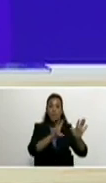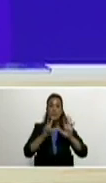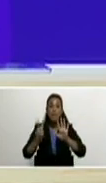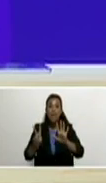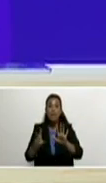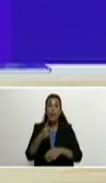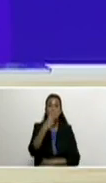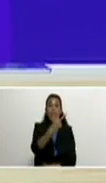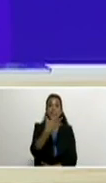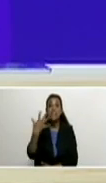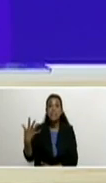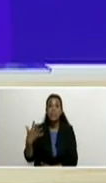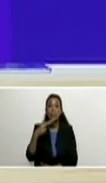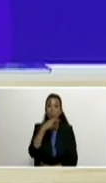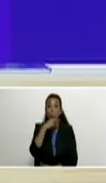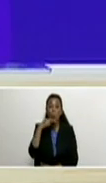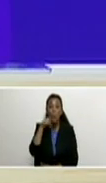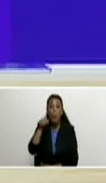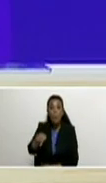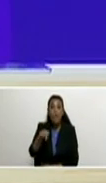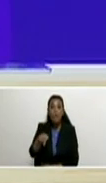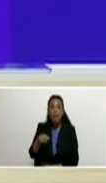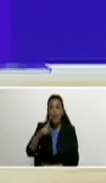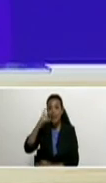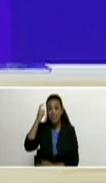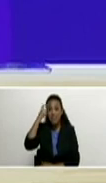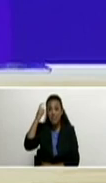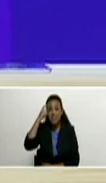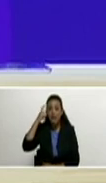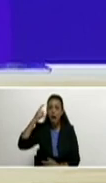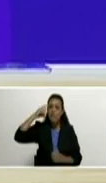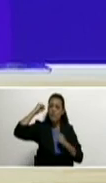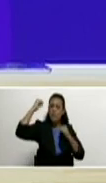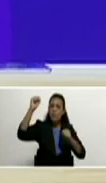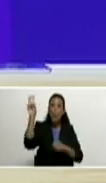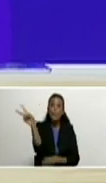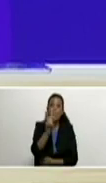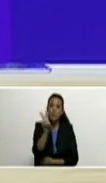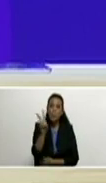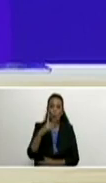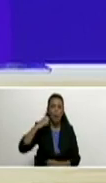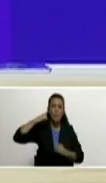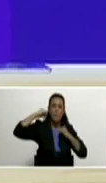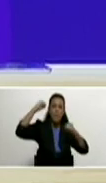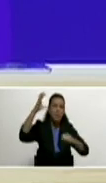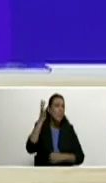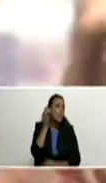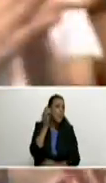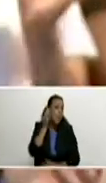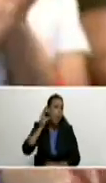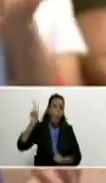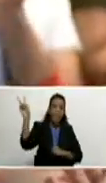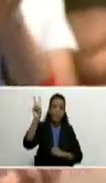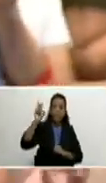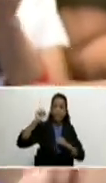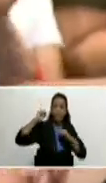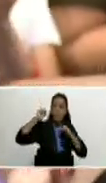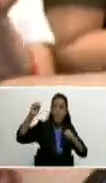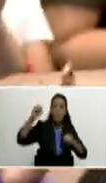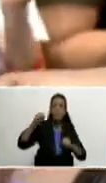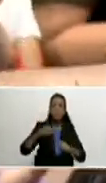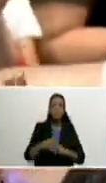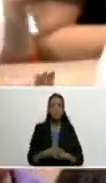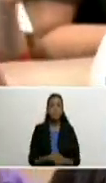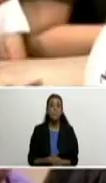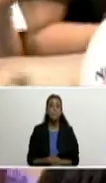el 25 de octubre como la fecha del feminismo venezolano, la fecha de la mujer venezolana.